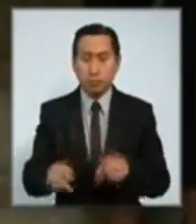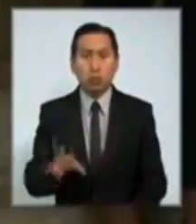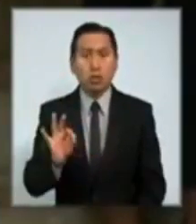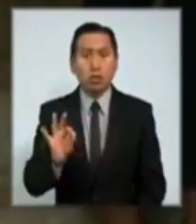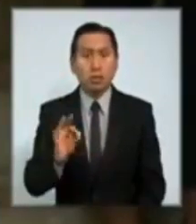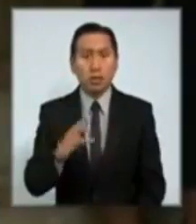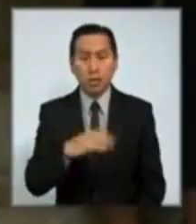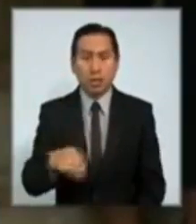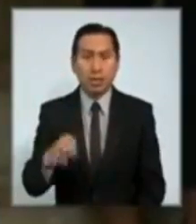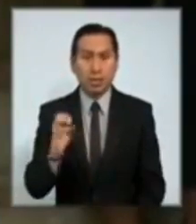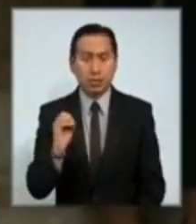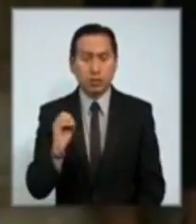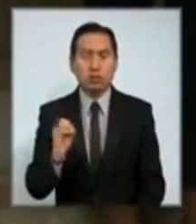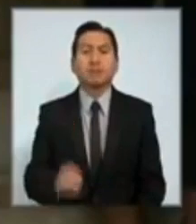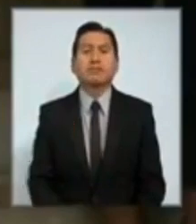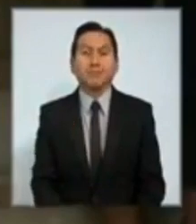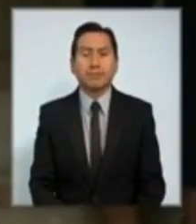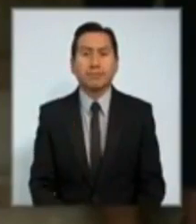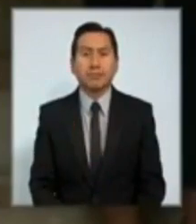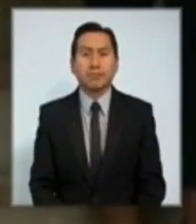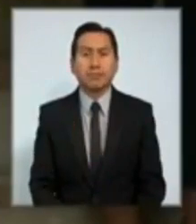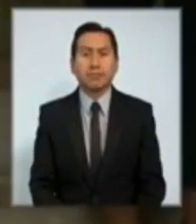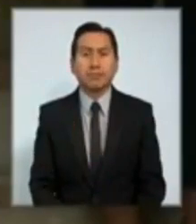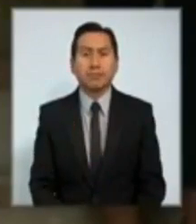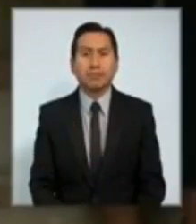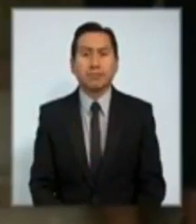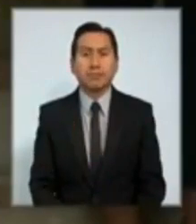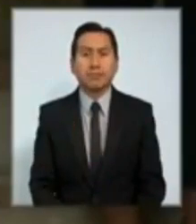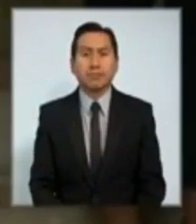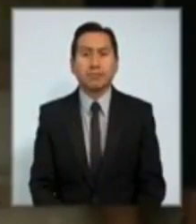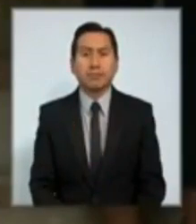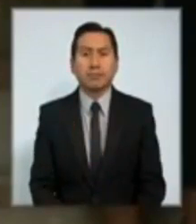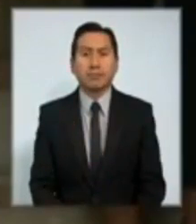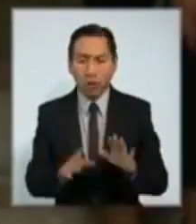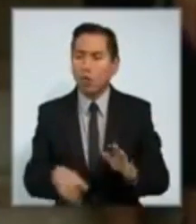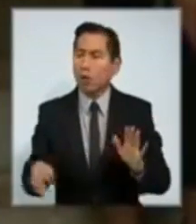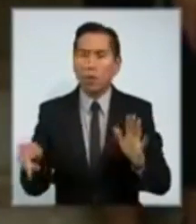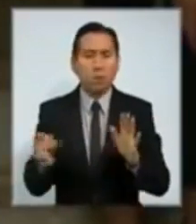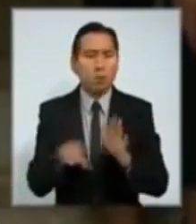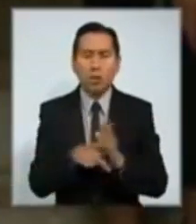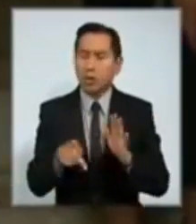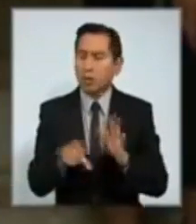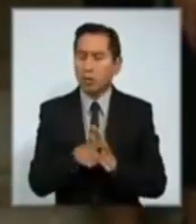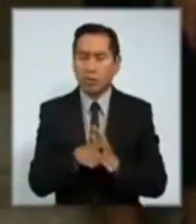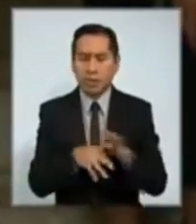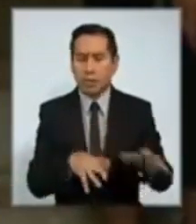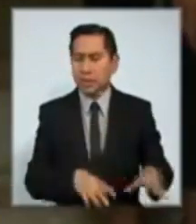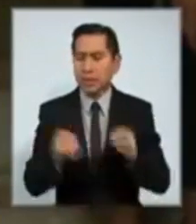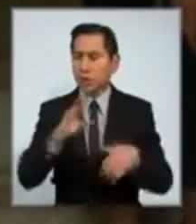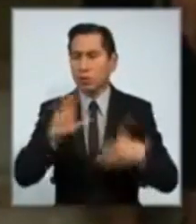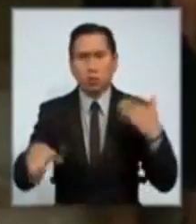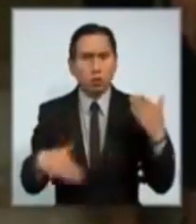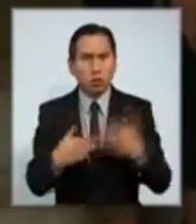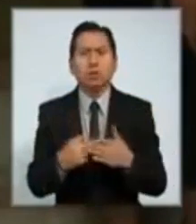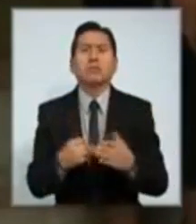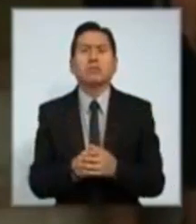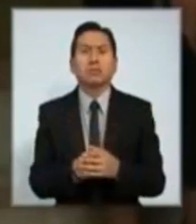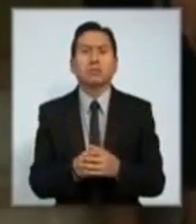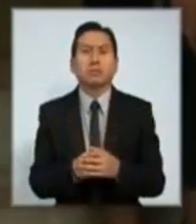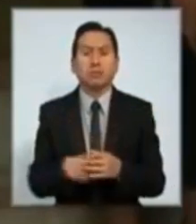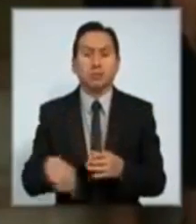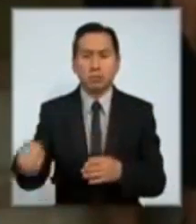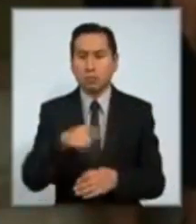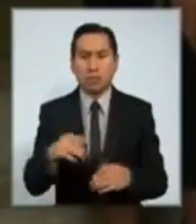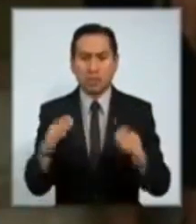9 y el 0. Sábados y domingos quedan prohibidas todas las salidas. Nadie